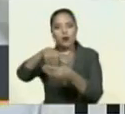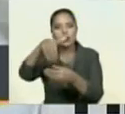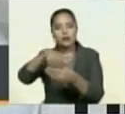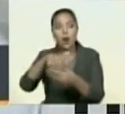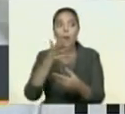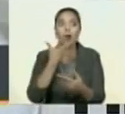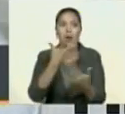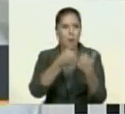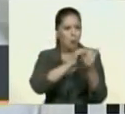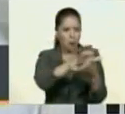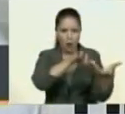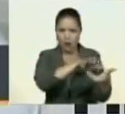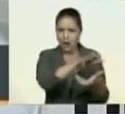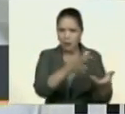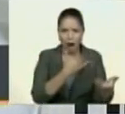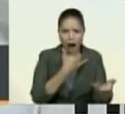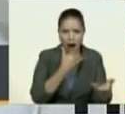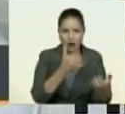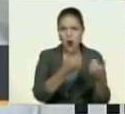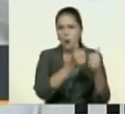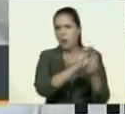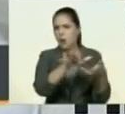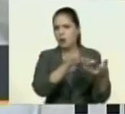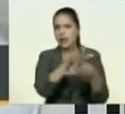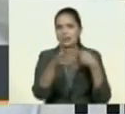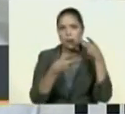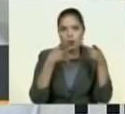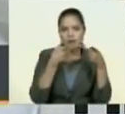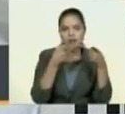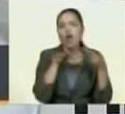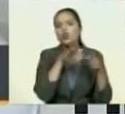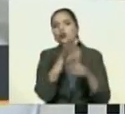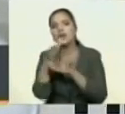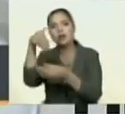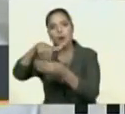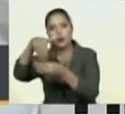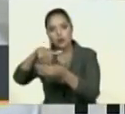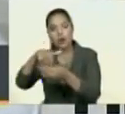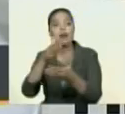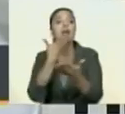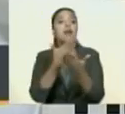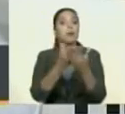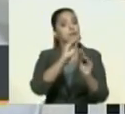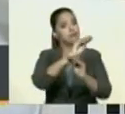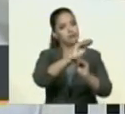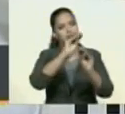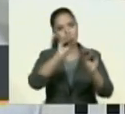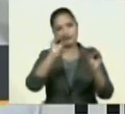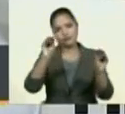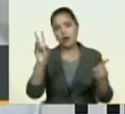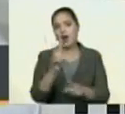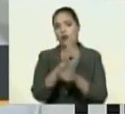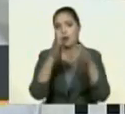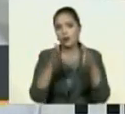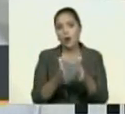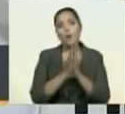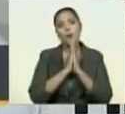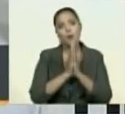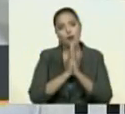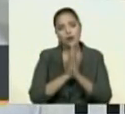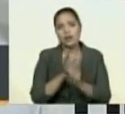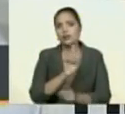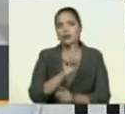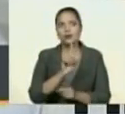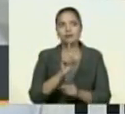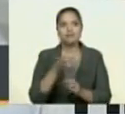caso de una contingencia por violencia política. Les pedimos a todos y todas las electoras y los electores que no se